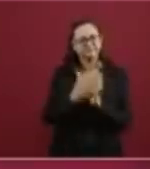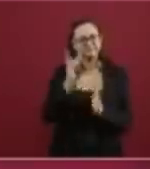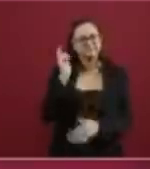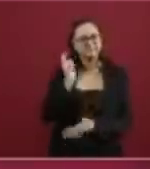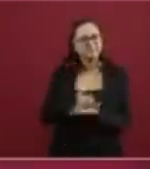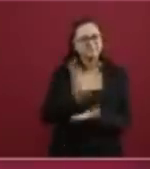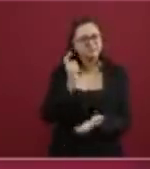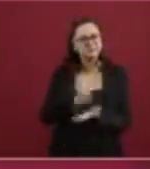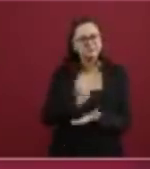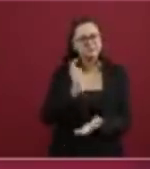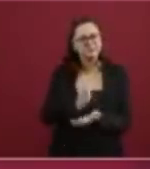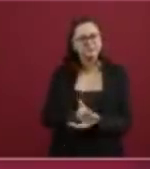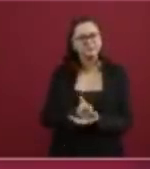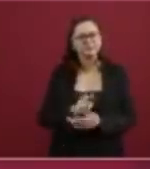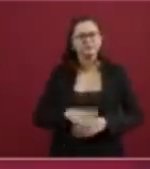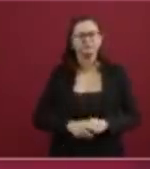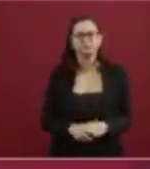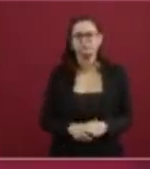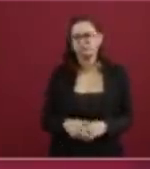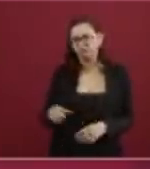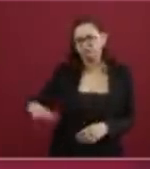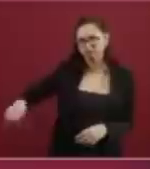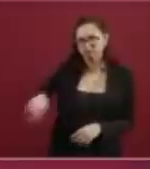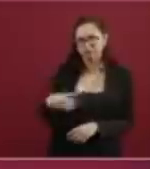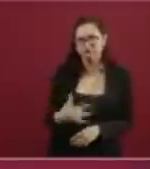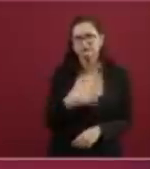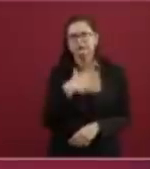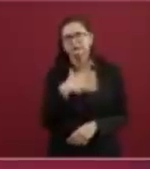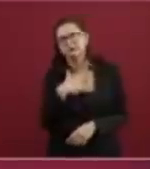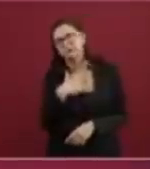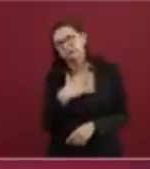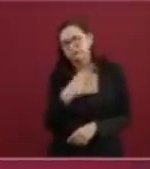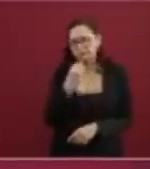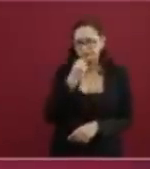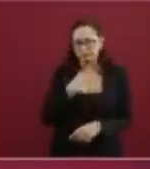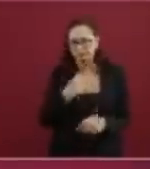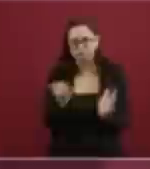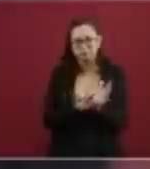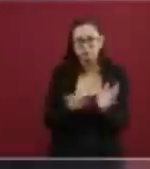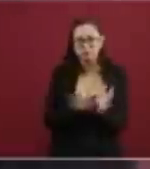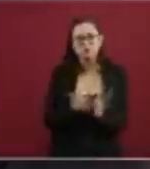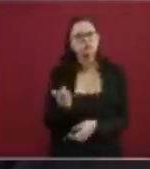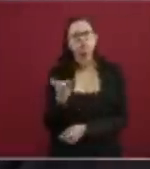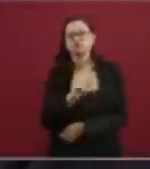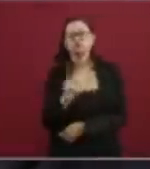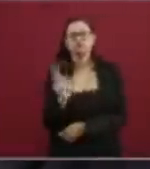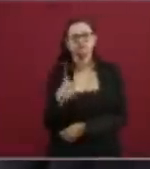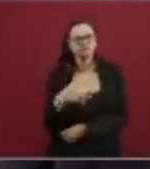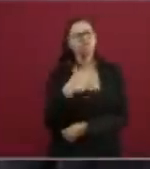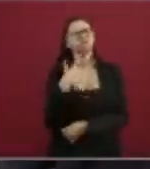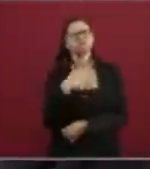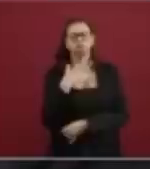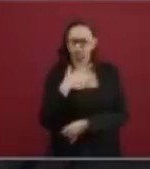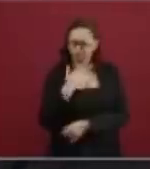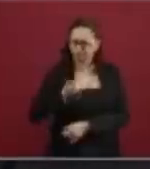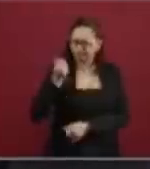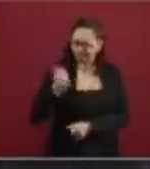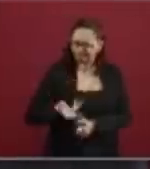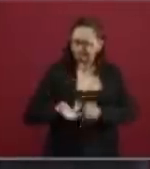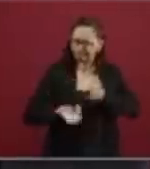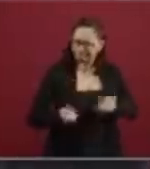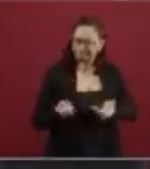No están viendo que son impuestos, sino contribuciones. Y saben que